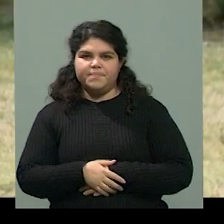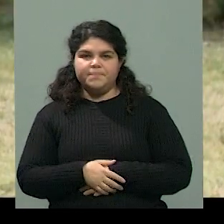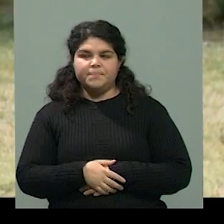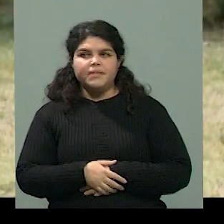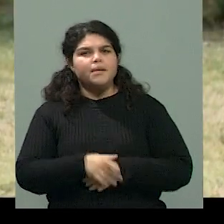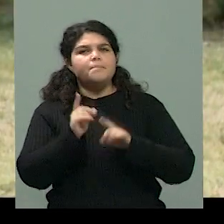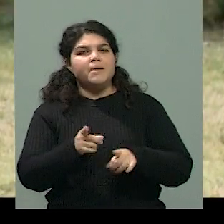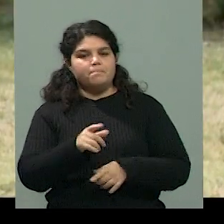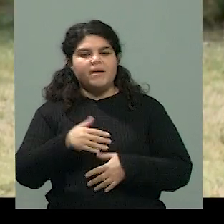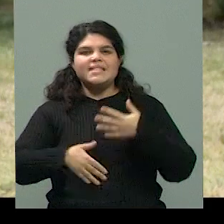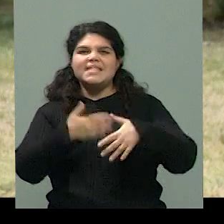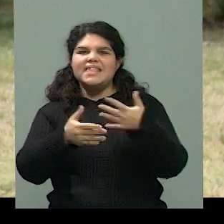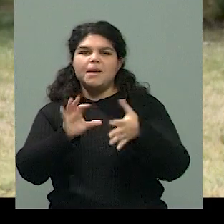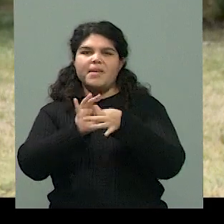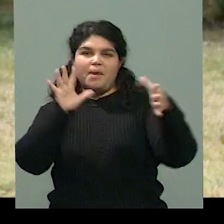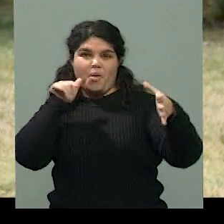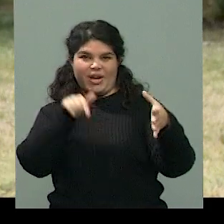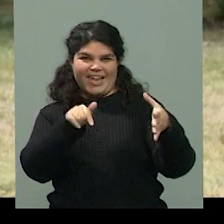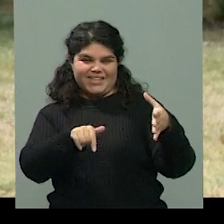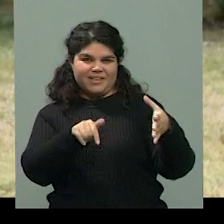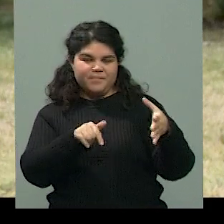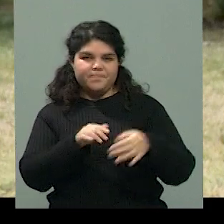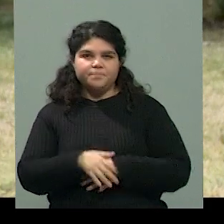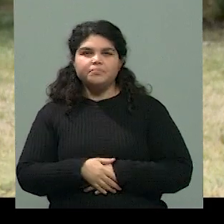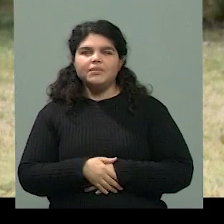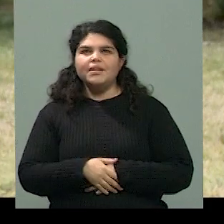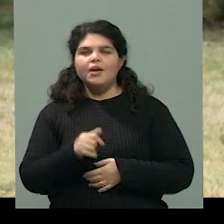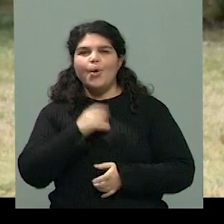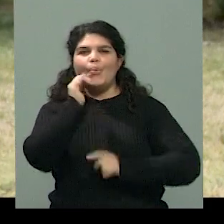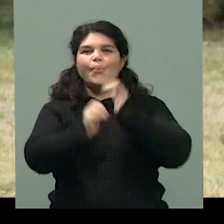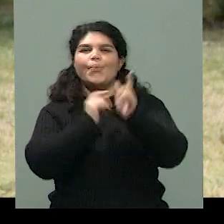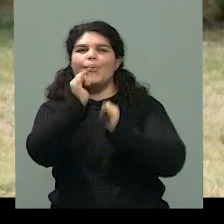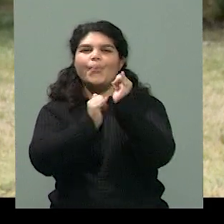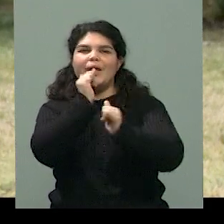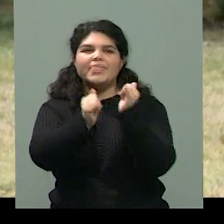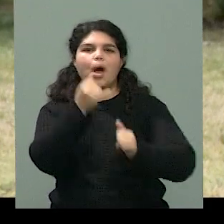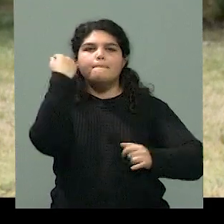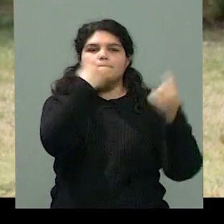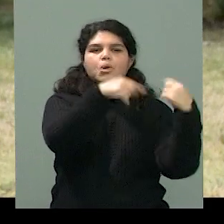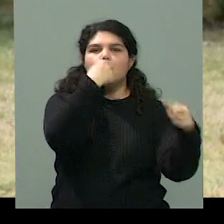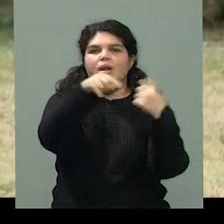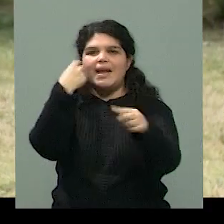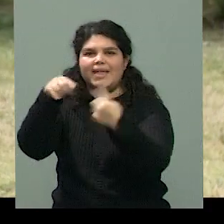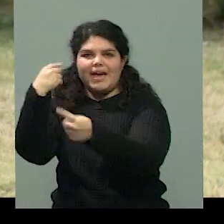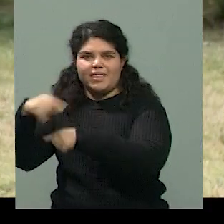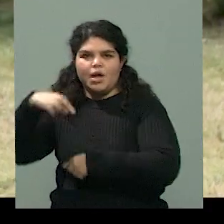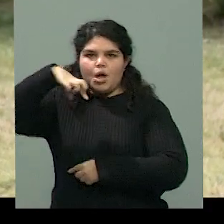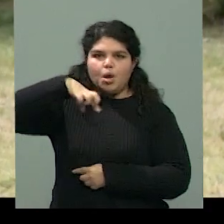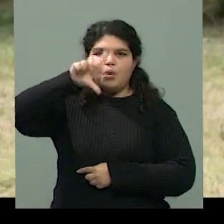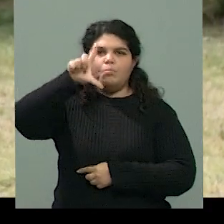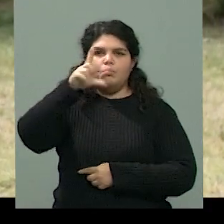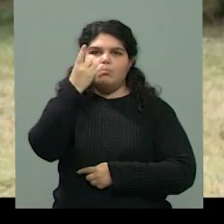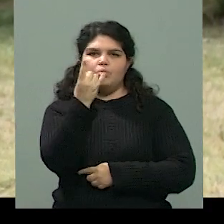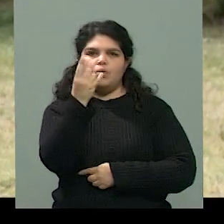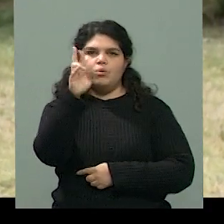sistema democrático plantea la pluralidad, que todos tenemos acceso y